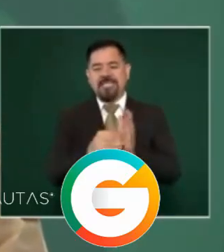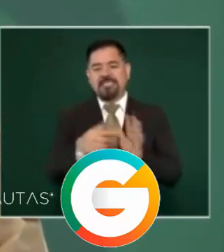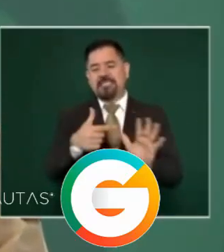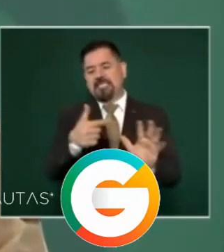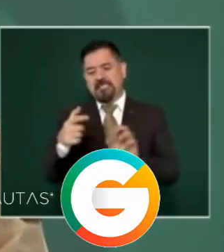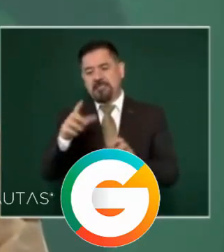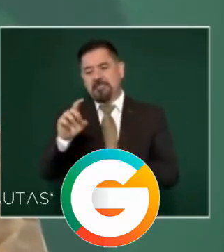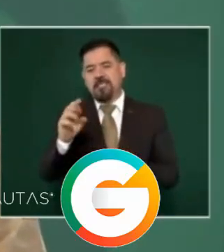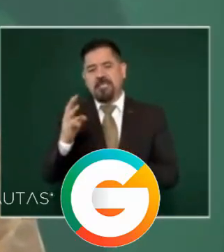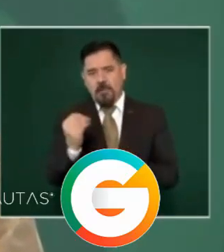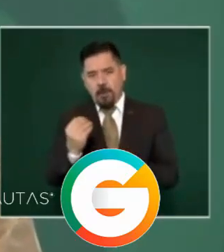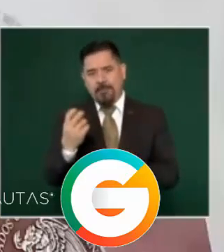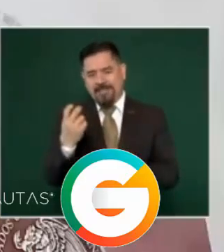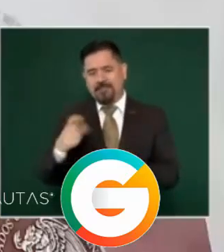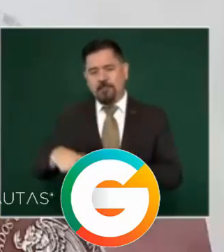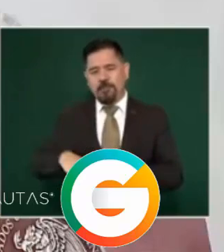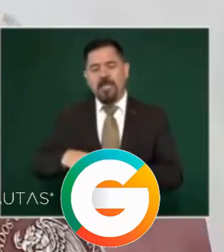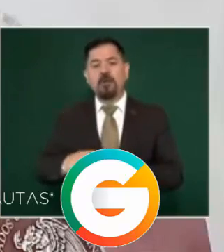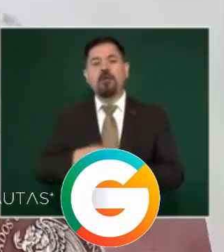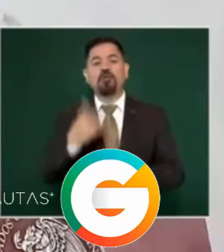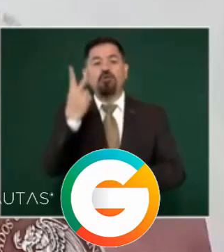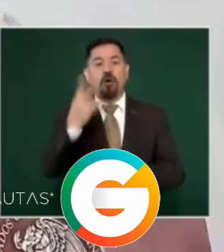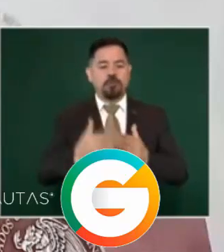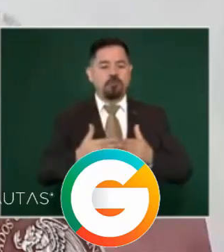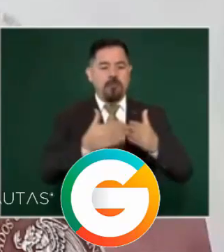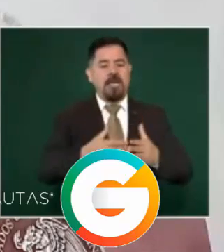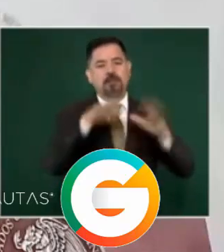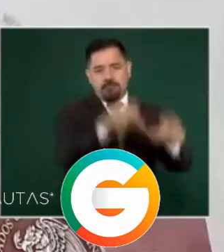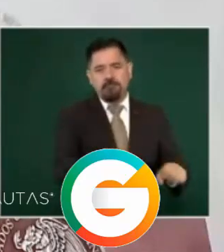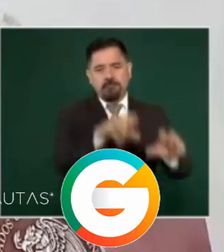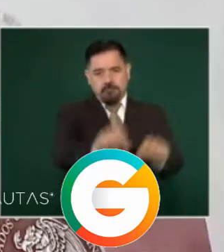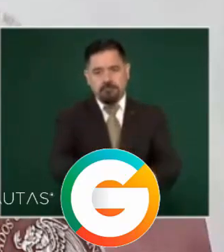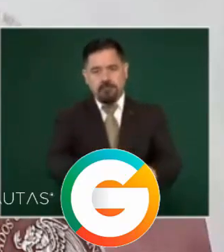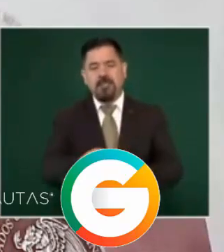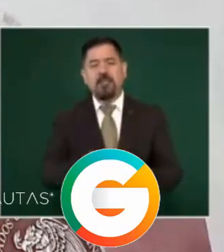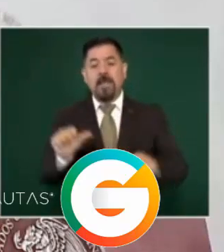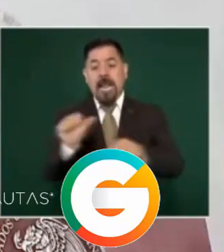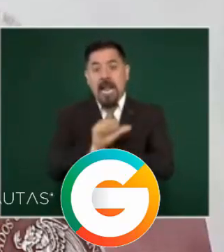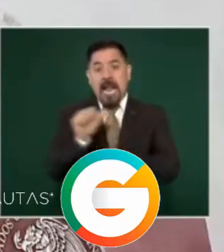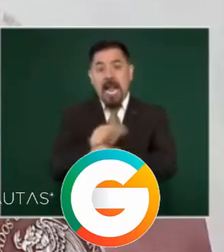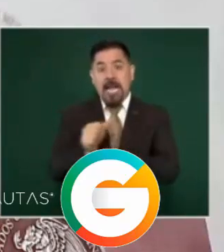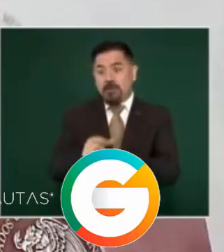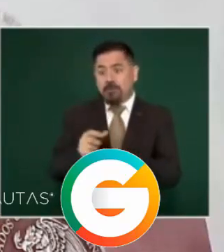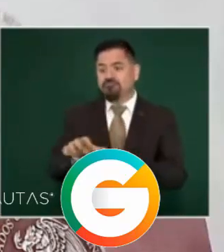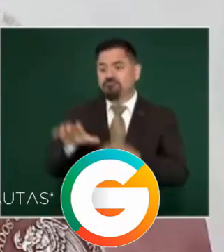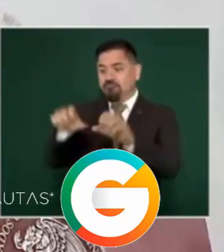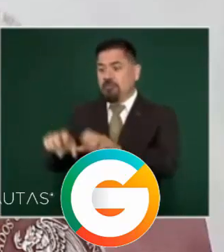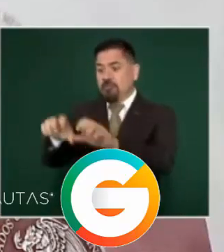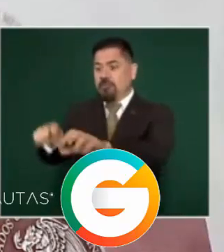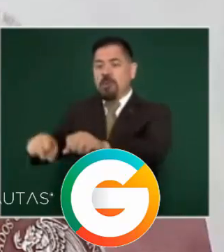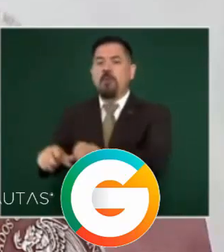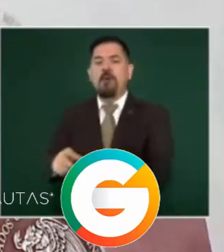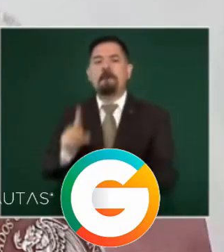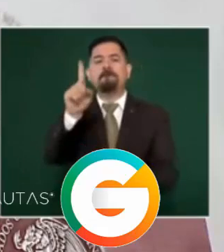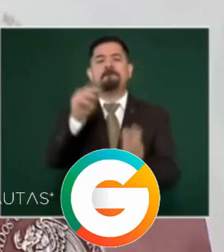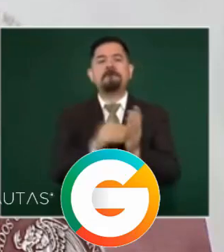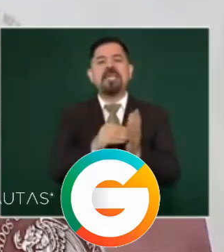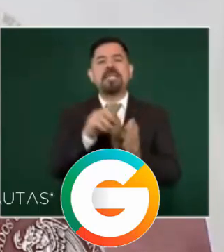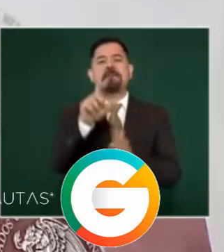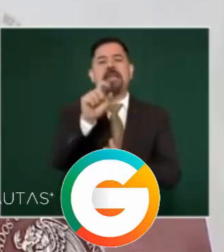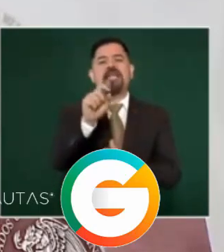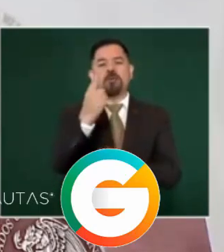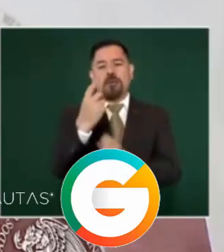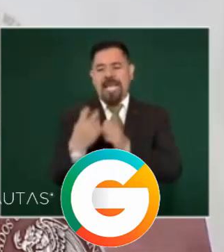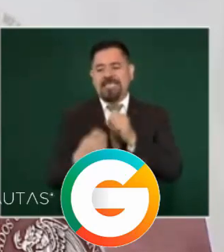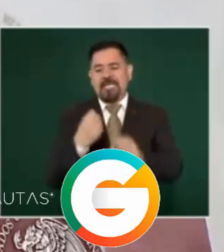1.739, 2 embarcaciones aseguradas, vehículos terrestres, 1.021 en el año,